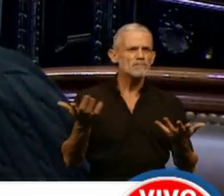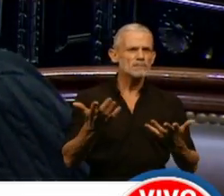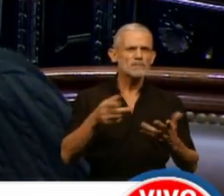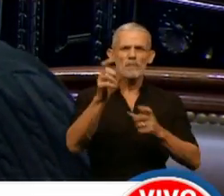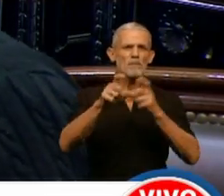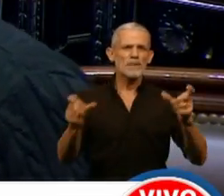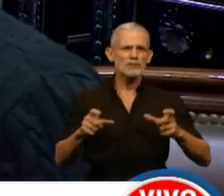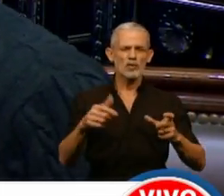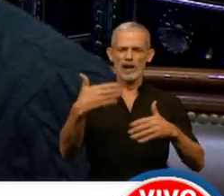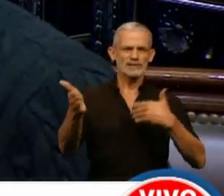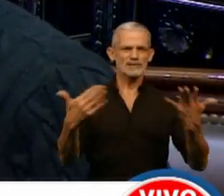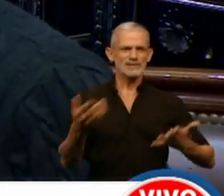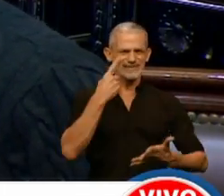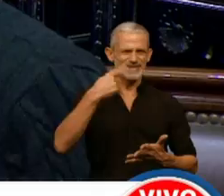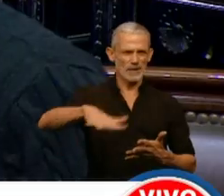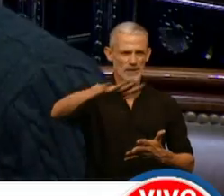vecinos